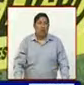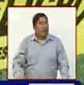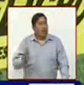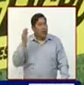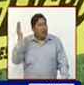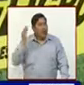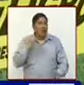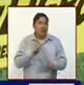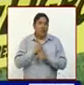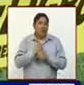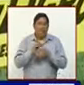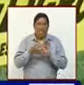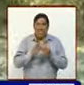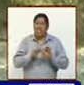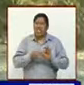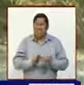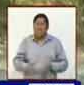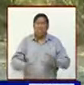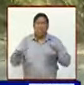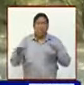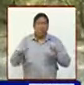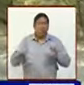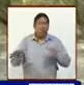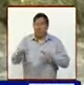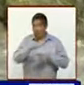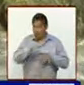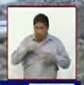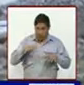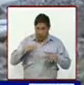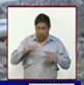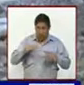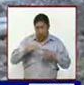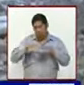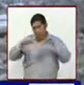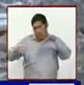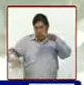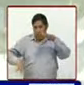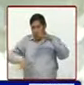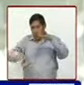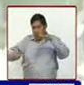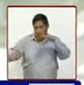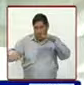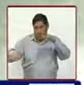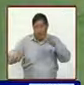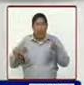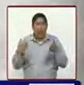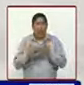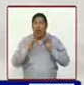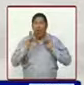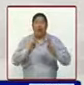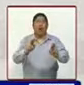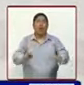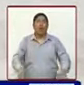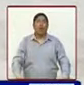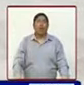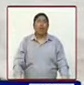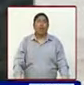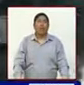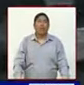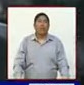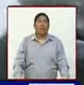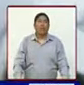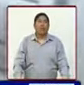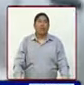Esto por los trabajos que se van desarrollando tanto en la plataforma como también en el cuidado a la orilla del río.